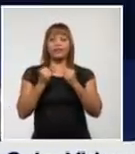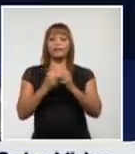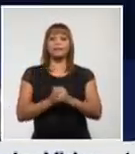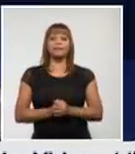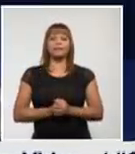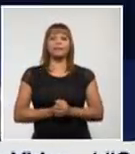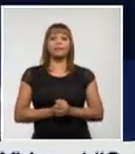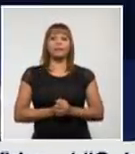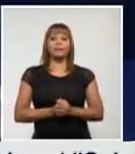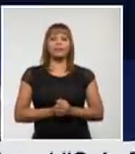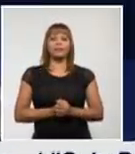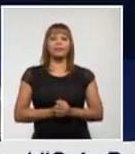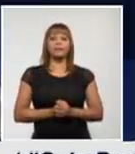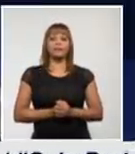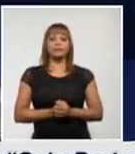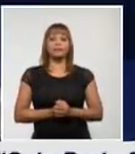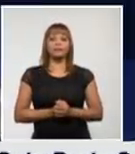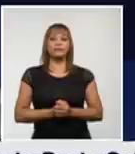ya